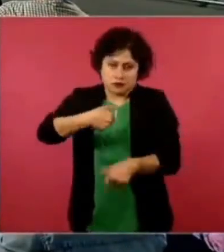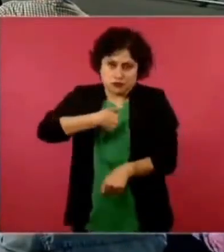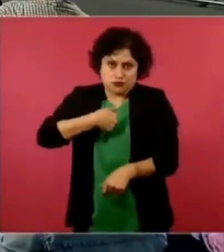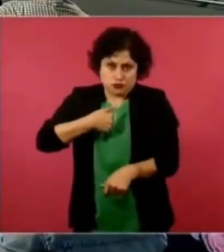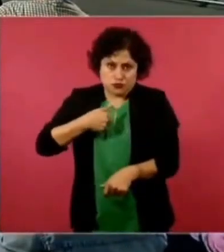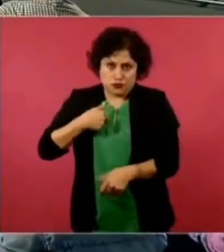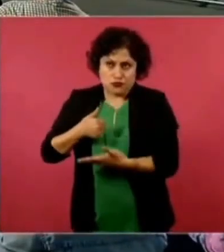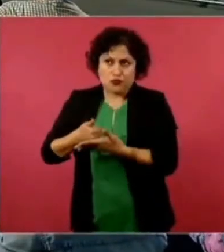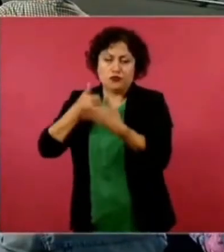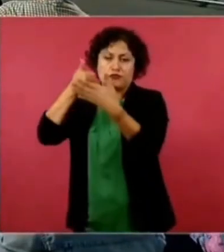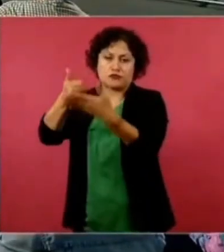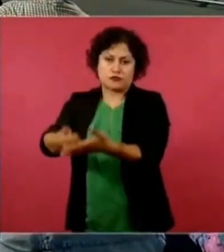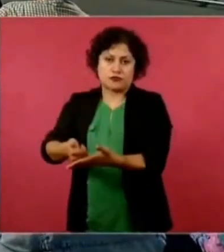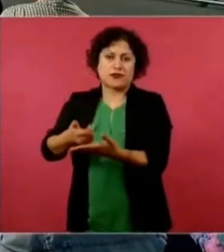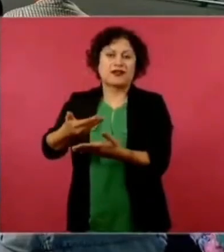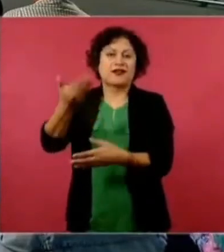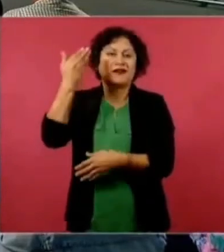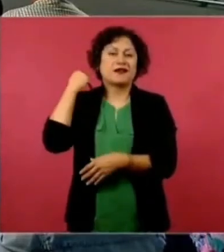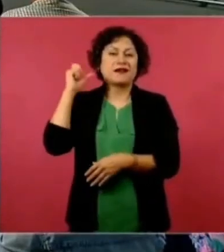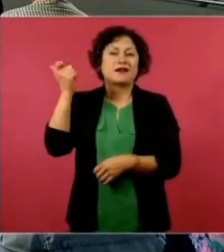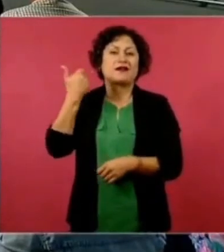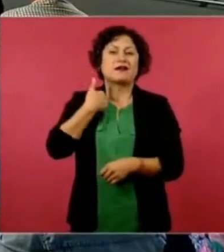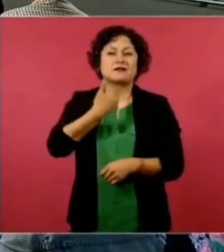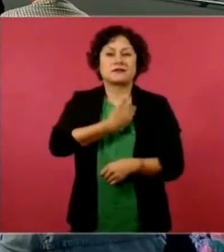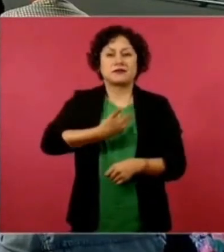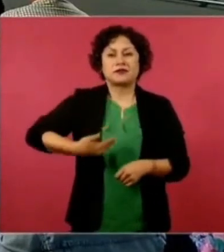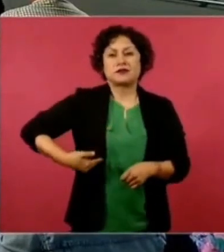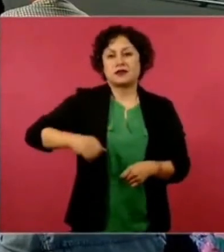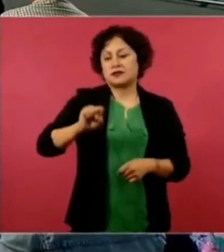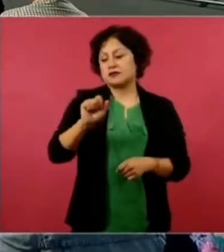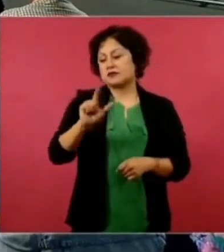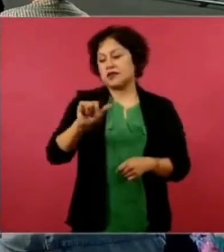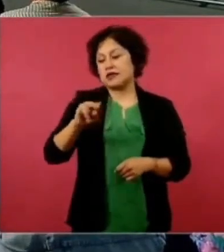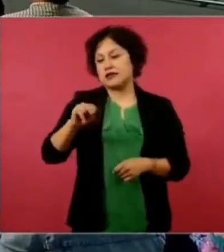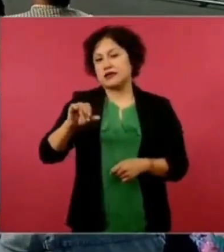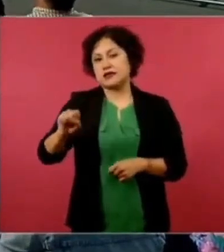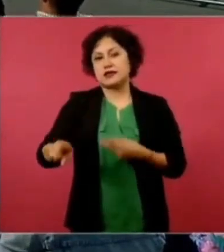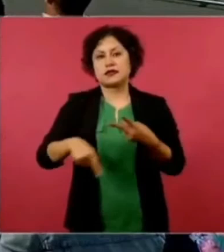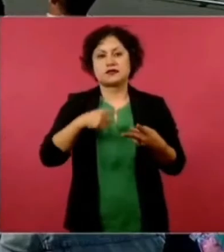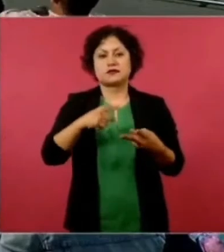Cuando Salinas, cuando Gutiérrez Barrios,